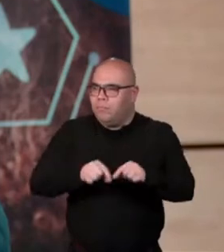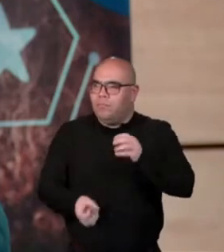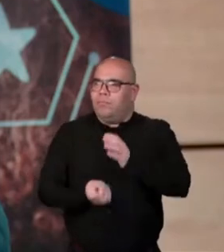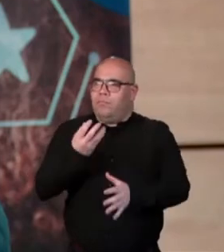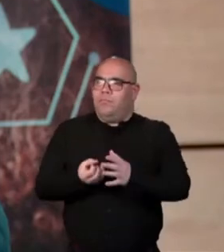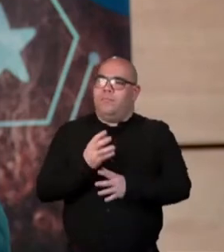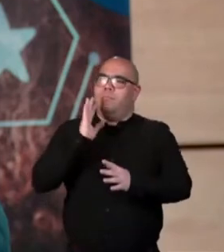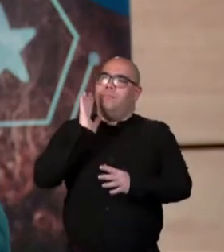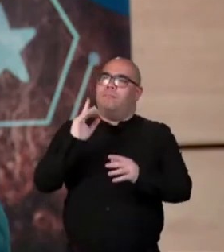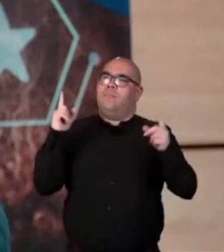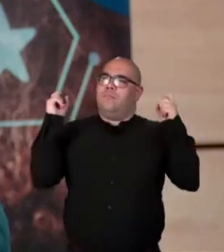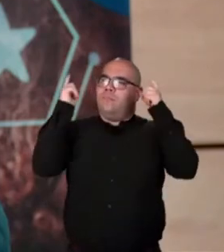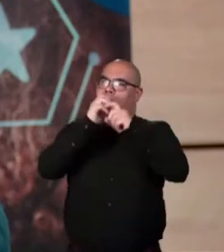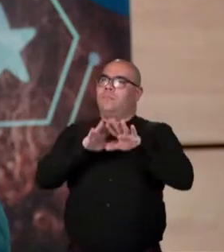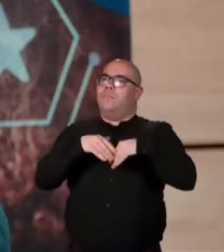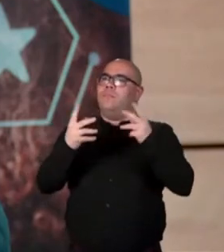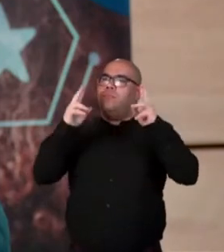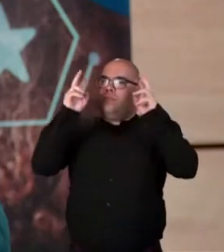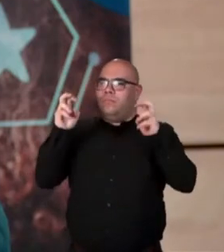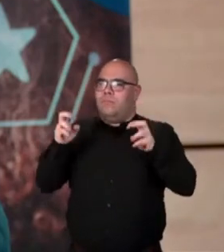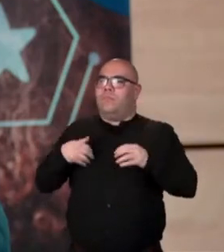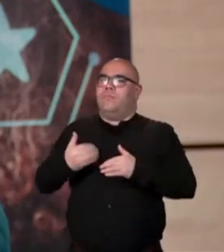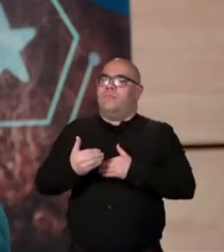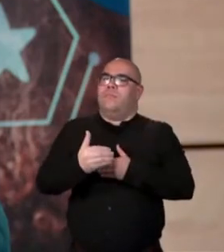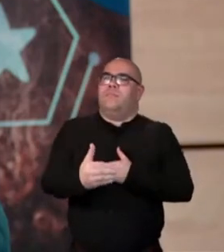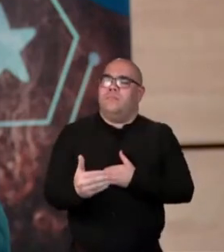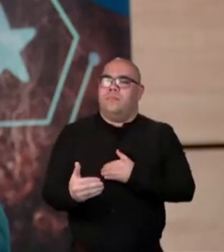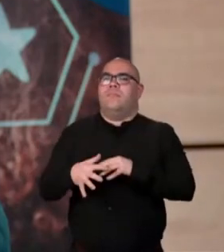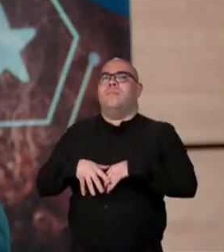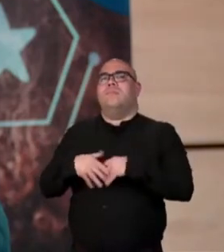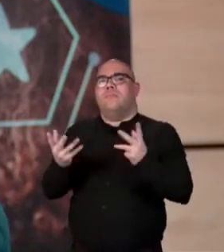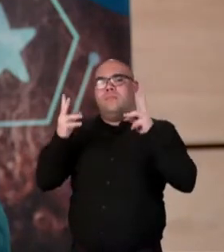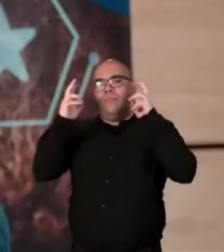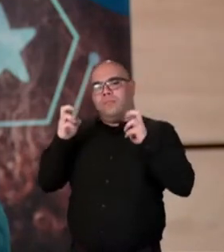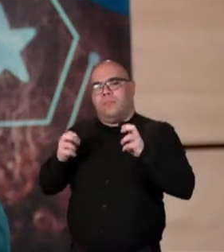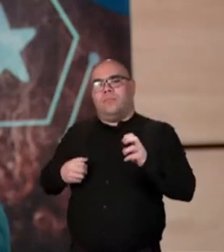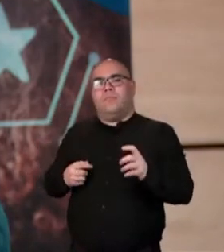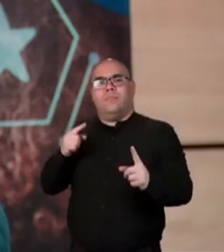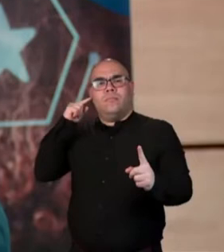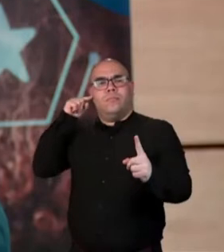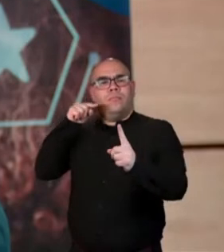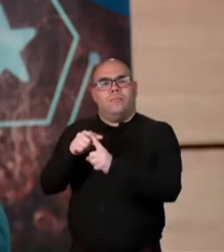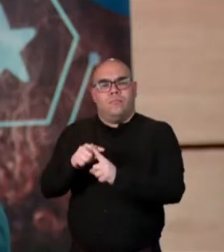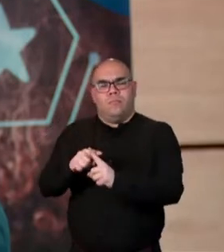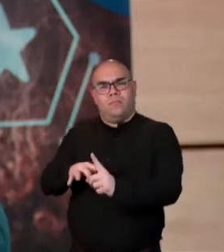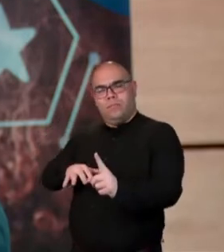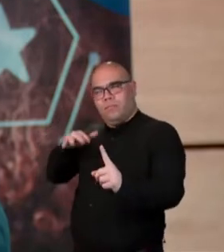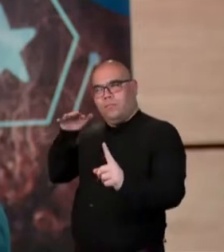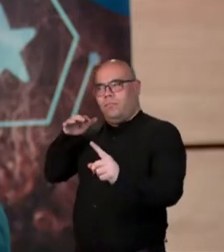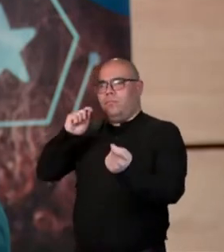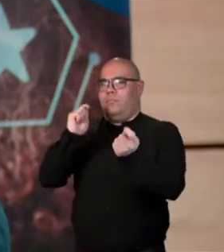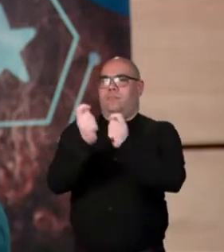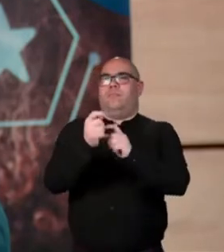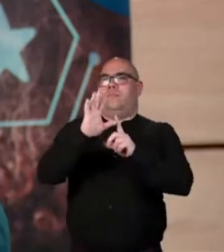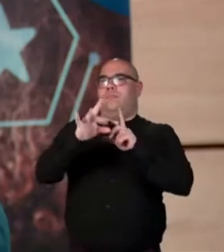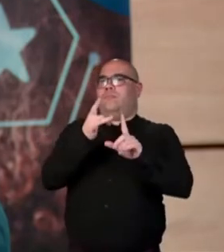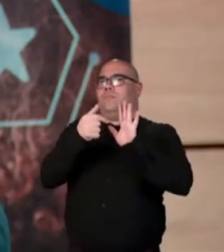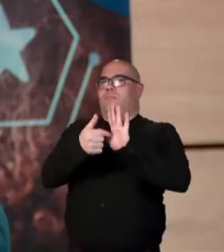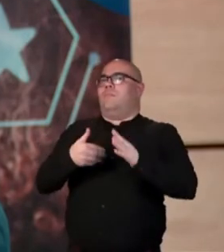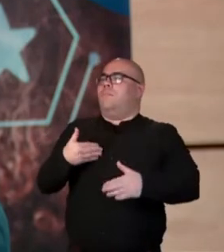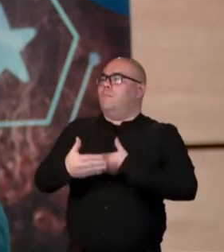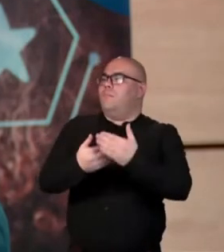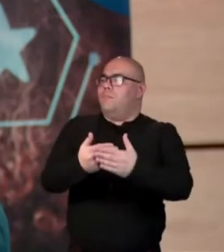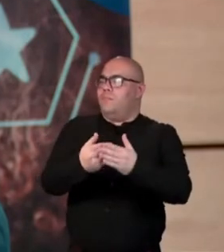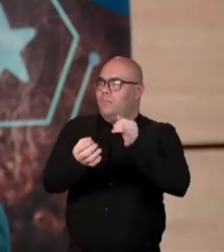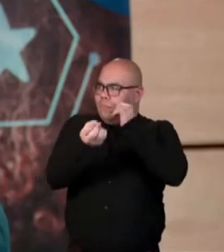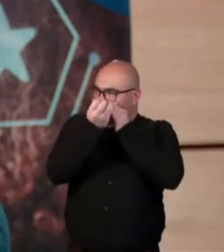el soporte para avanzar hacia el despliegue de nuestra transformación digital en los procesos pedagógicos pues hay una